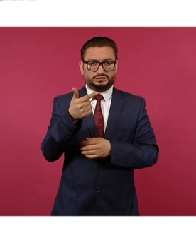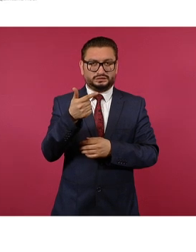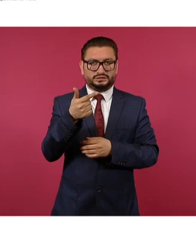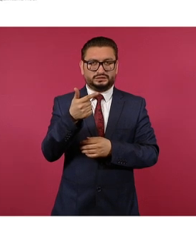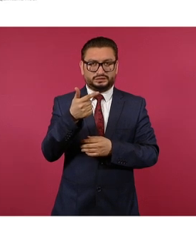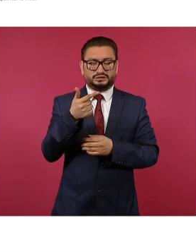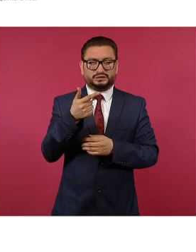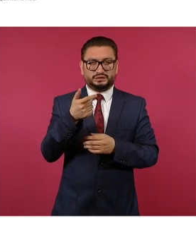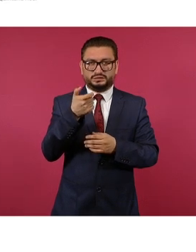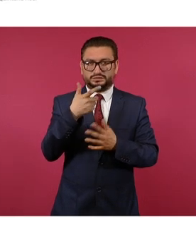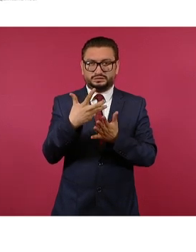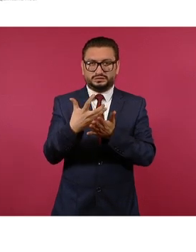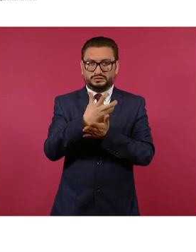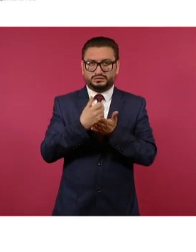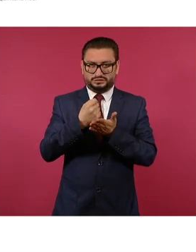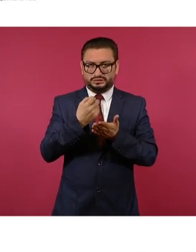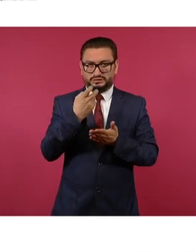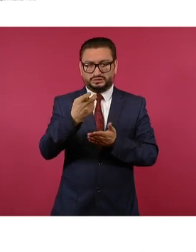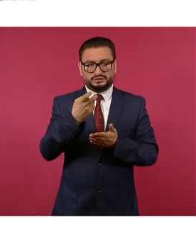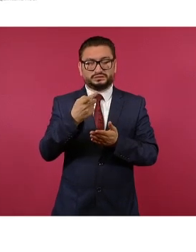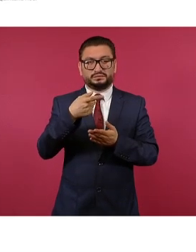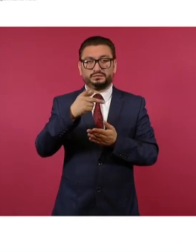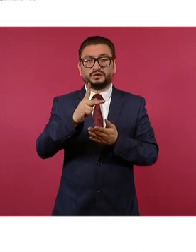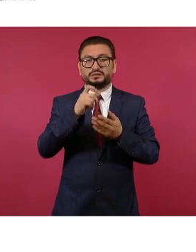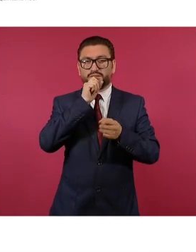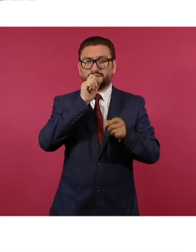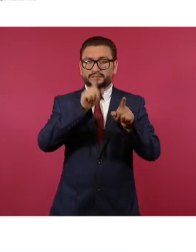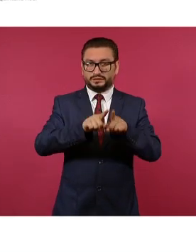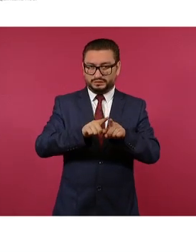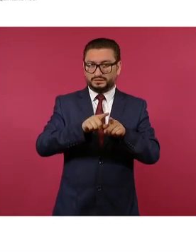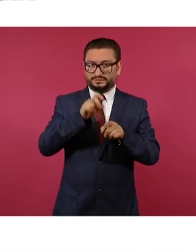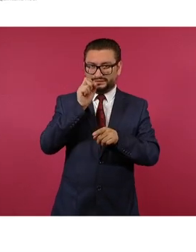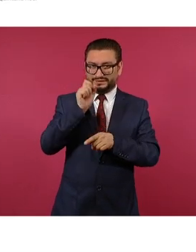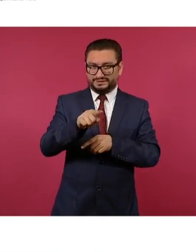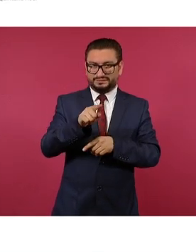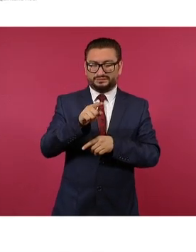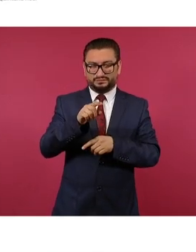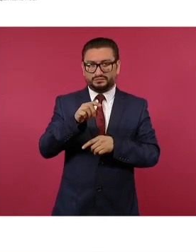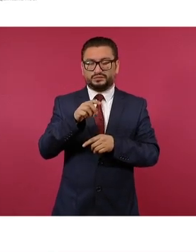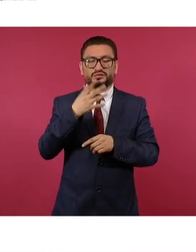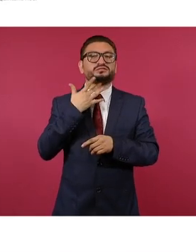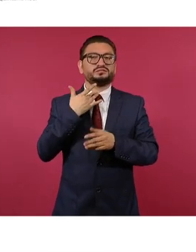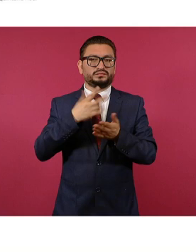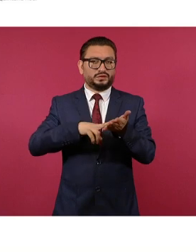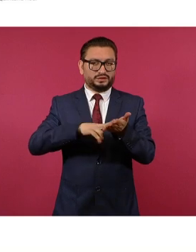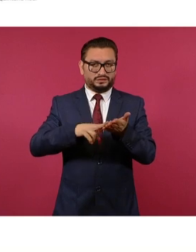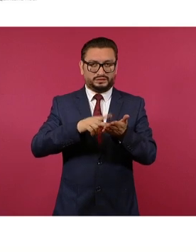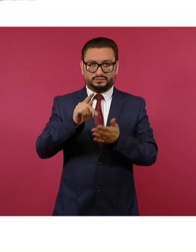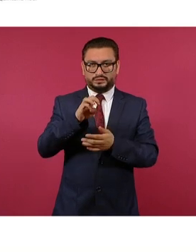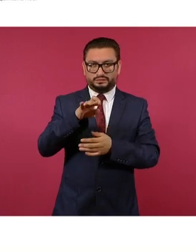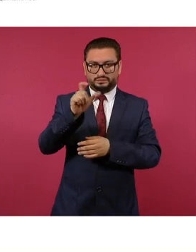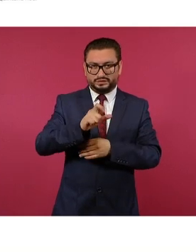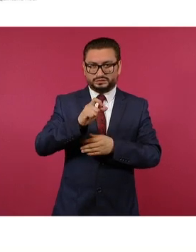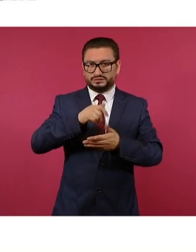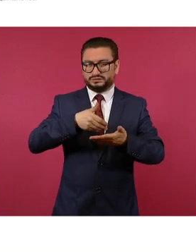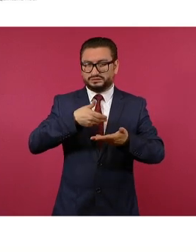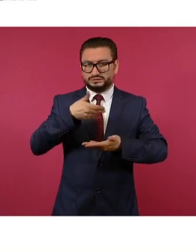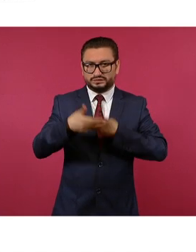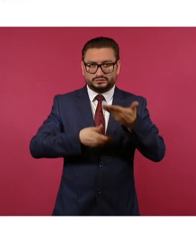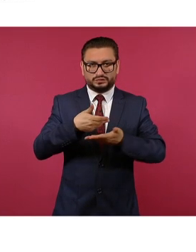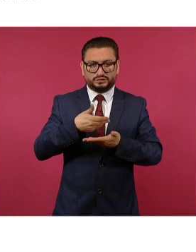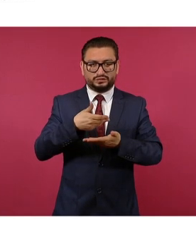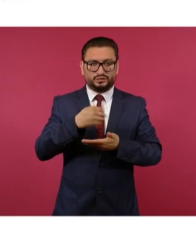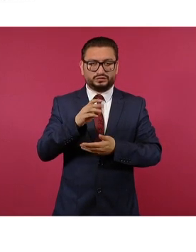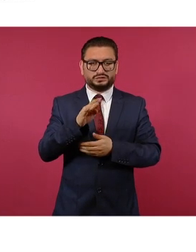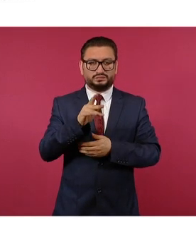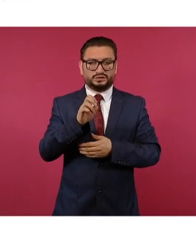4.67 de indicador de ganancia en este caso. Pero también de esta misma gasolina, la regular, encontramos a Pemex Servicios